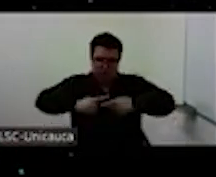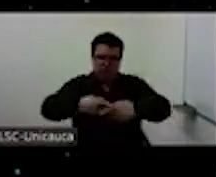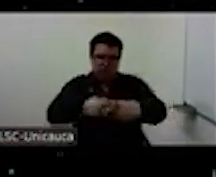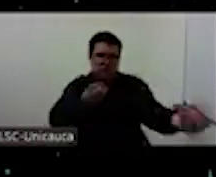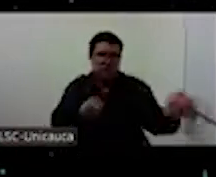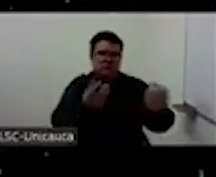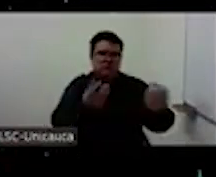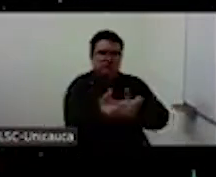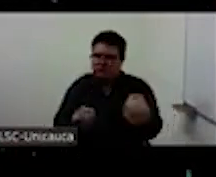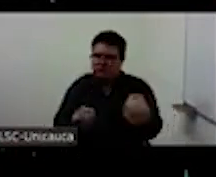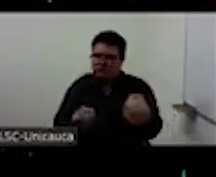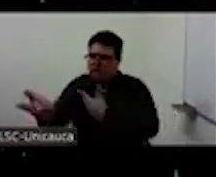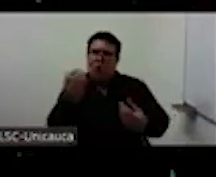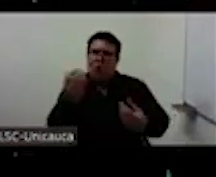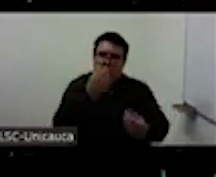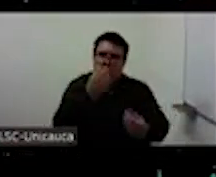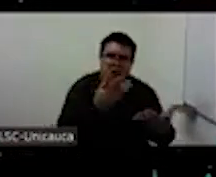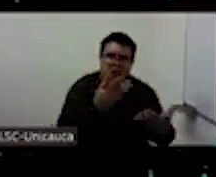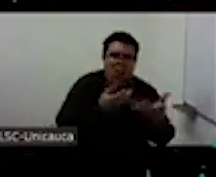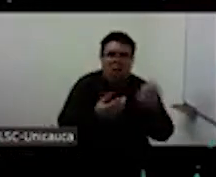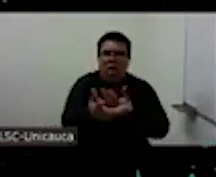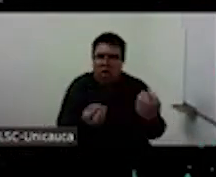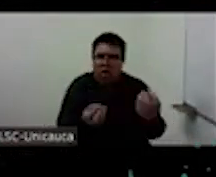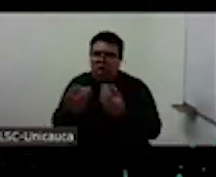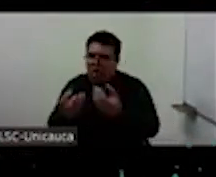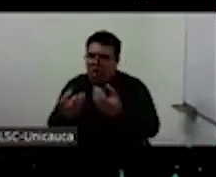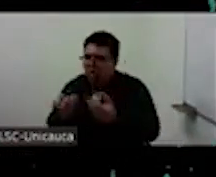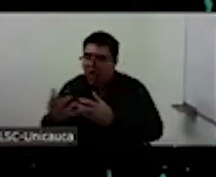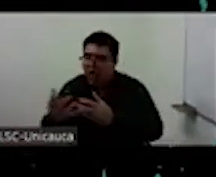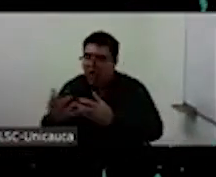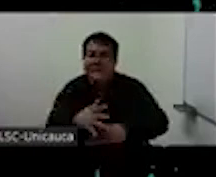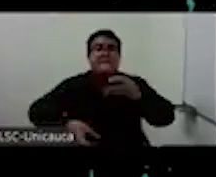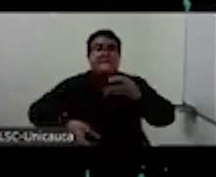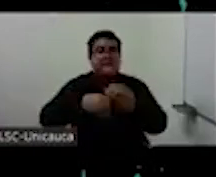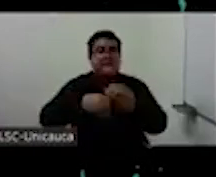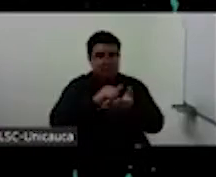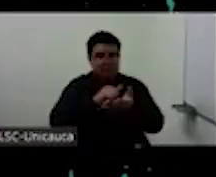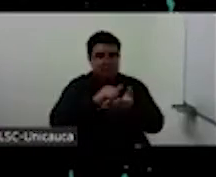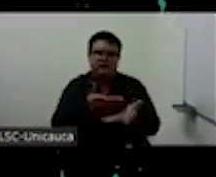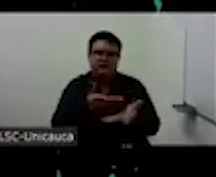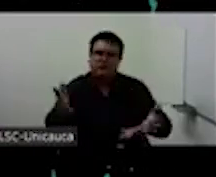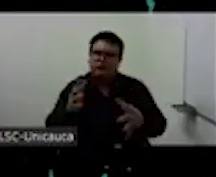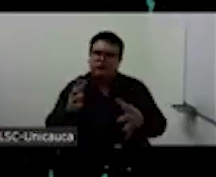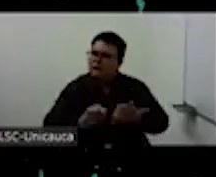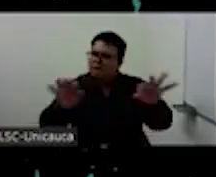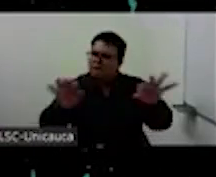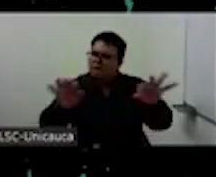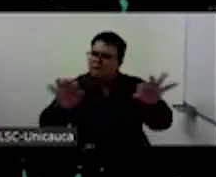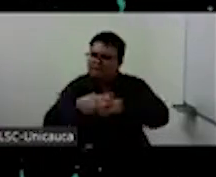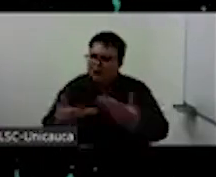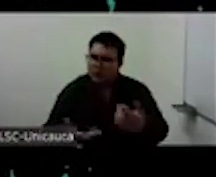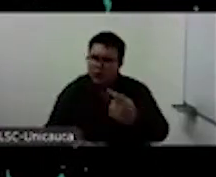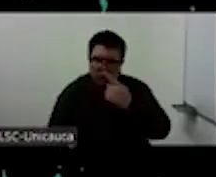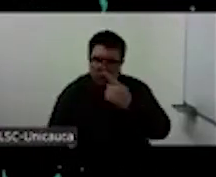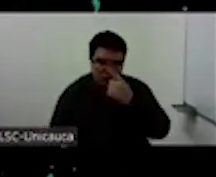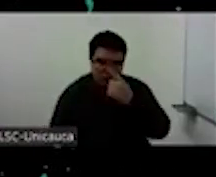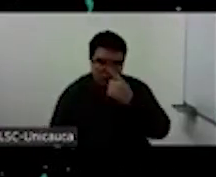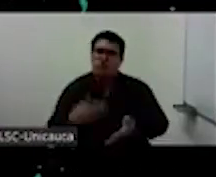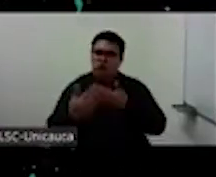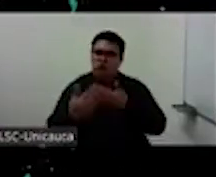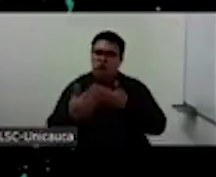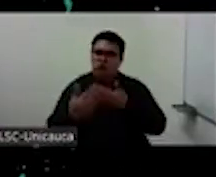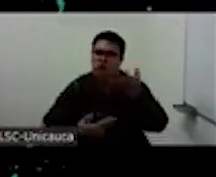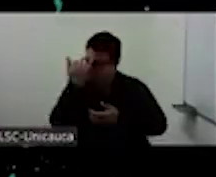Posteriormente, también también fue constituida